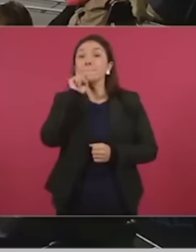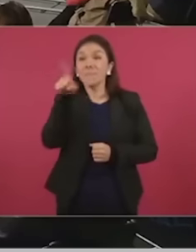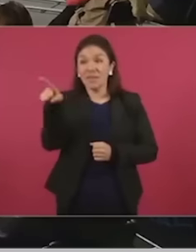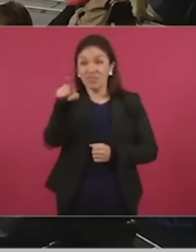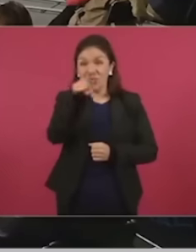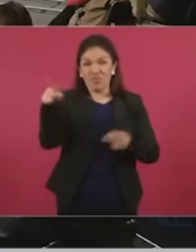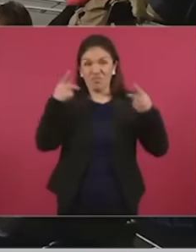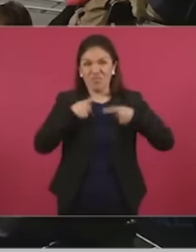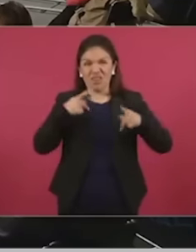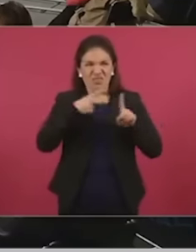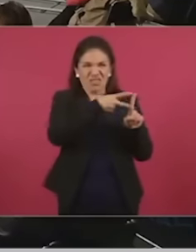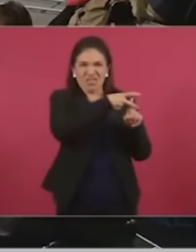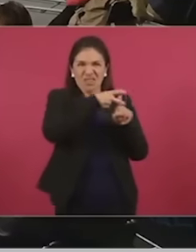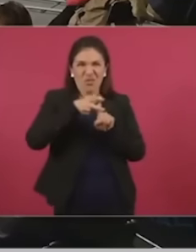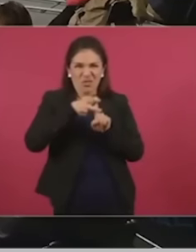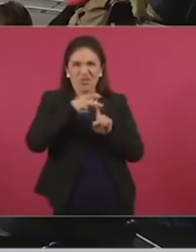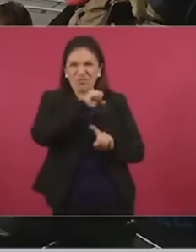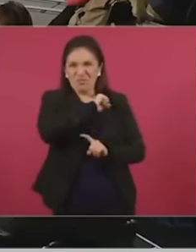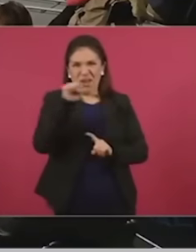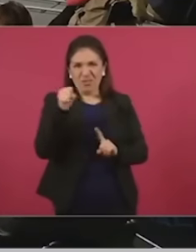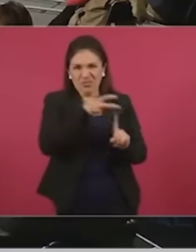secuestradores,